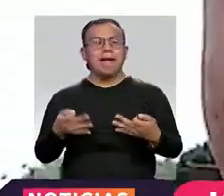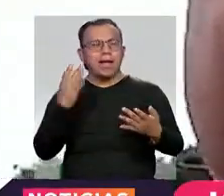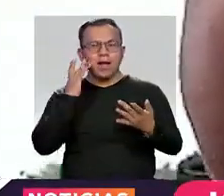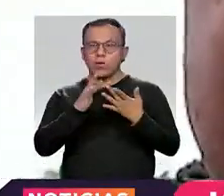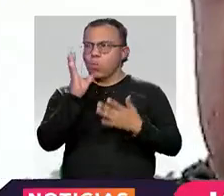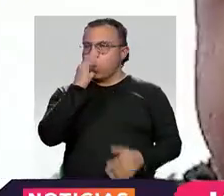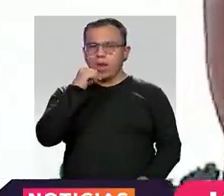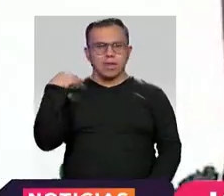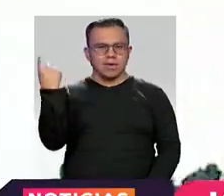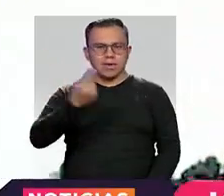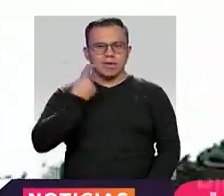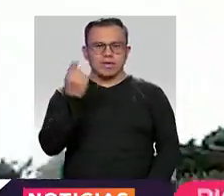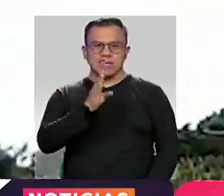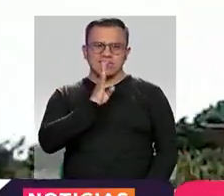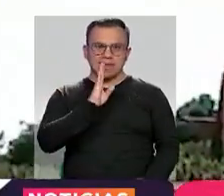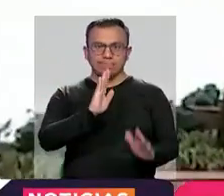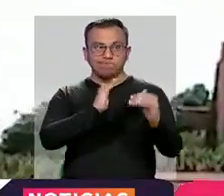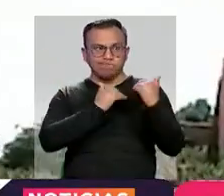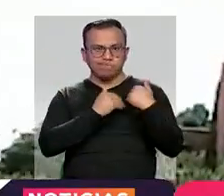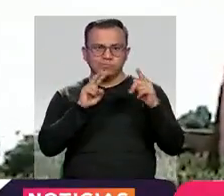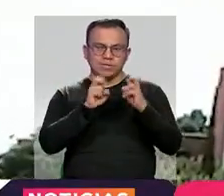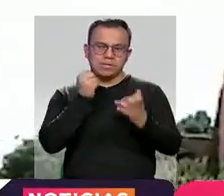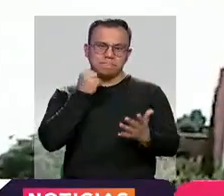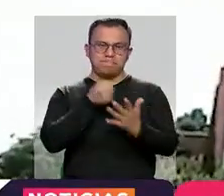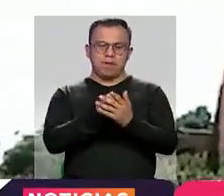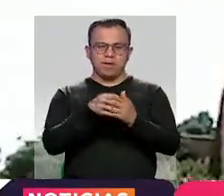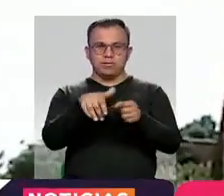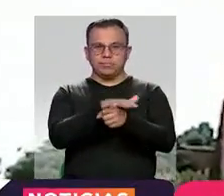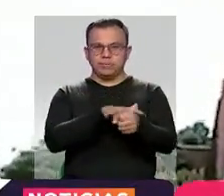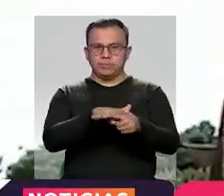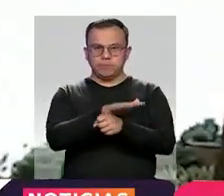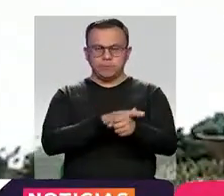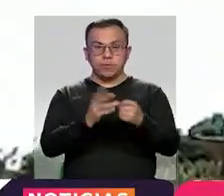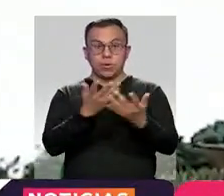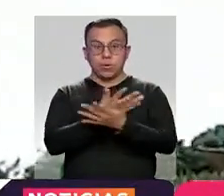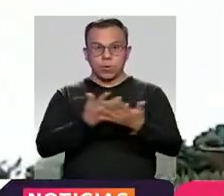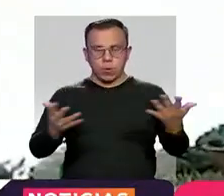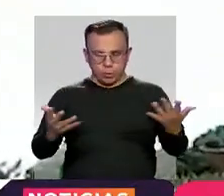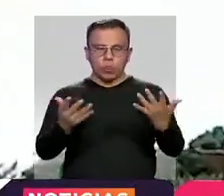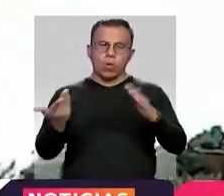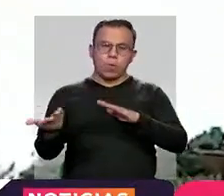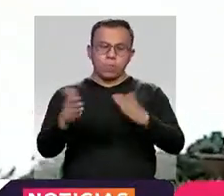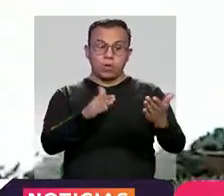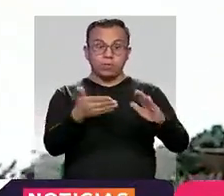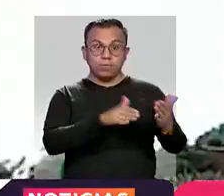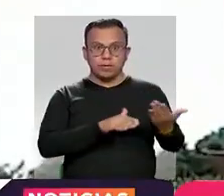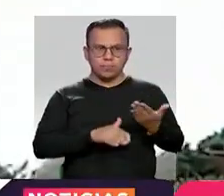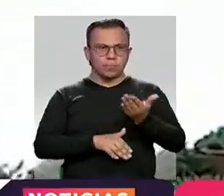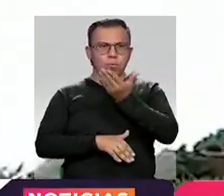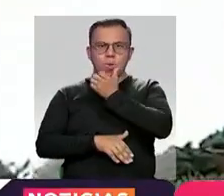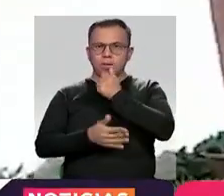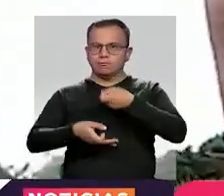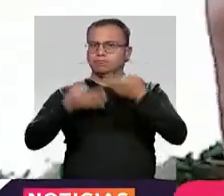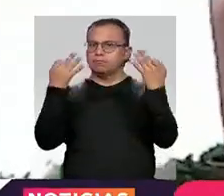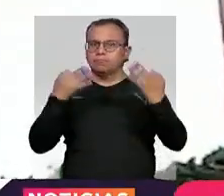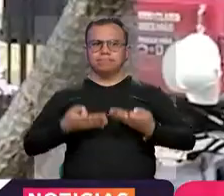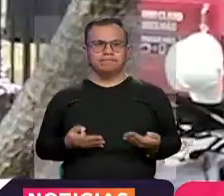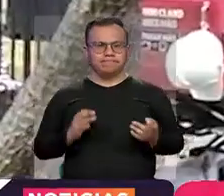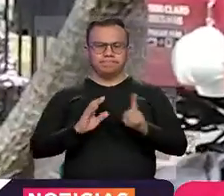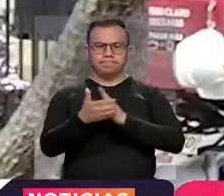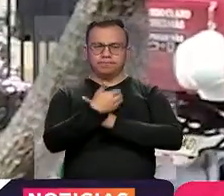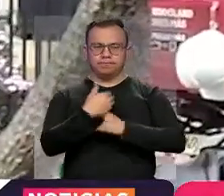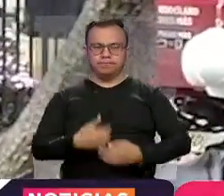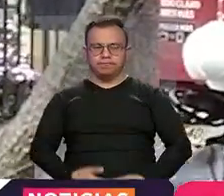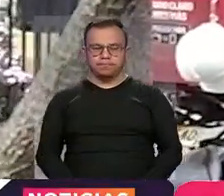nadie responde por la accidentalidad, las colisiones o las muertes. No hay un seguro que los proteja.